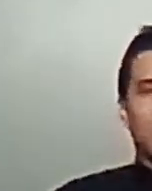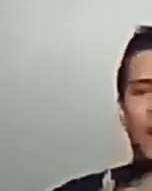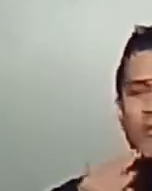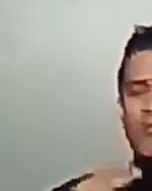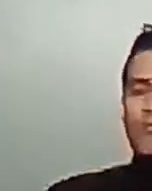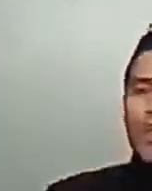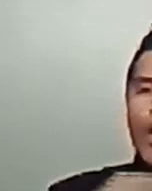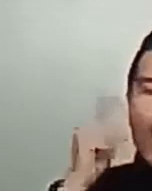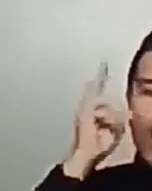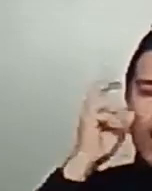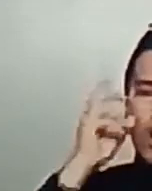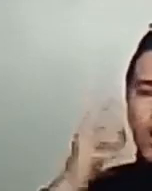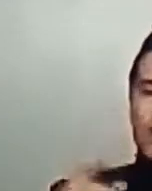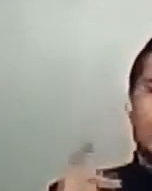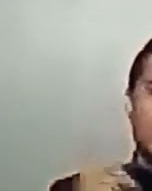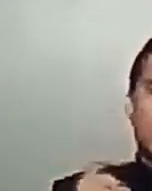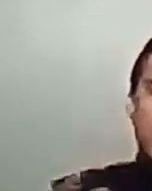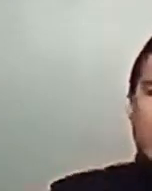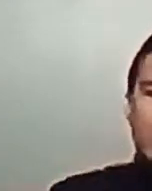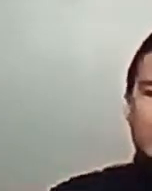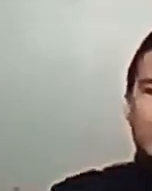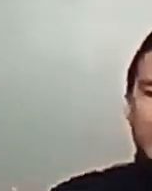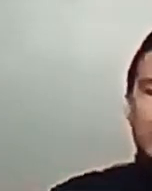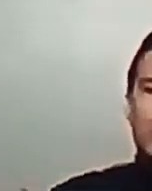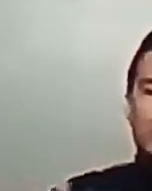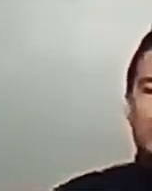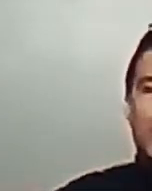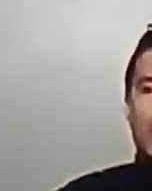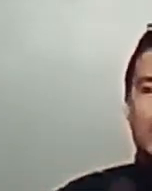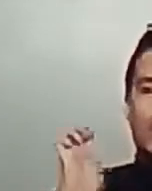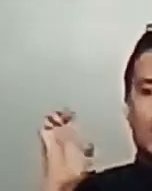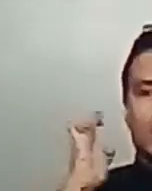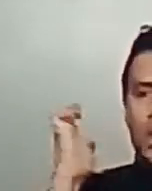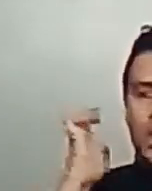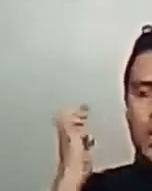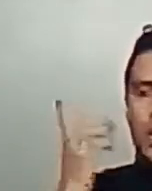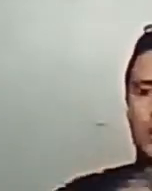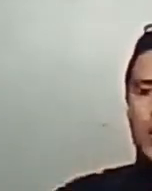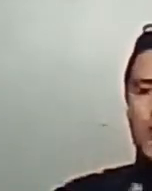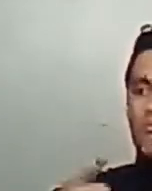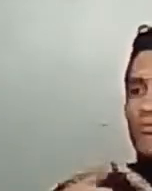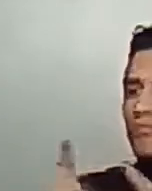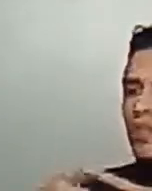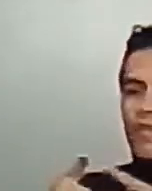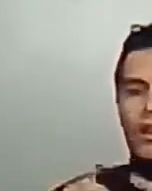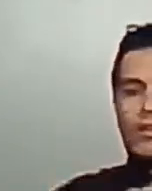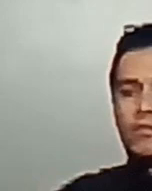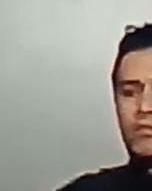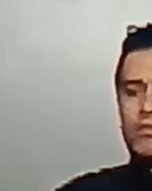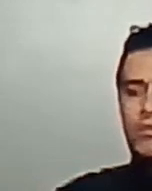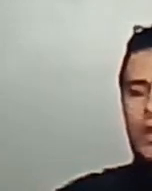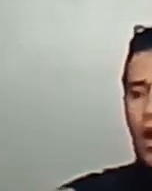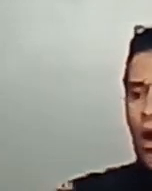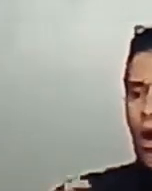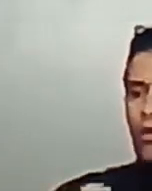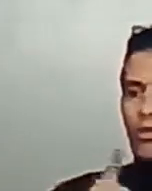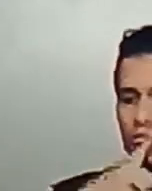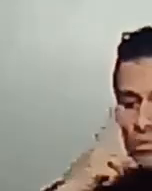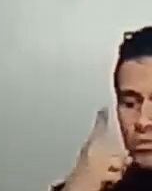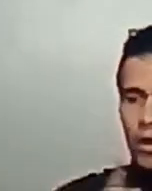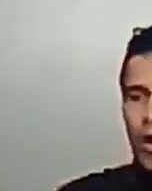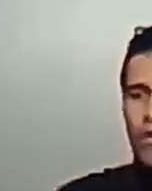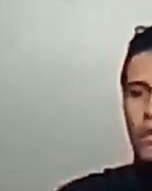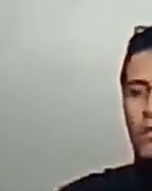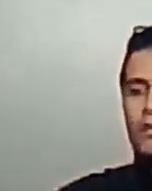primero creemos que debemos impulsar urgentemente es que los diferentes municipios controlen y y cumplan con